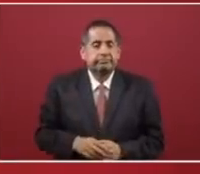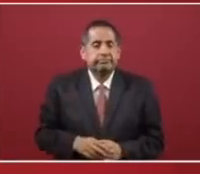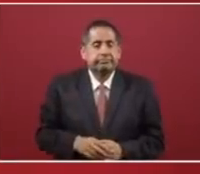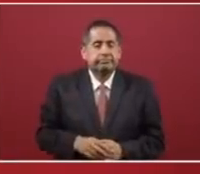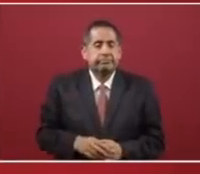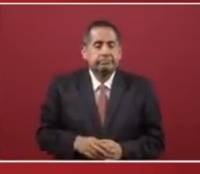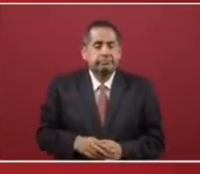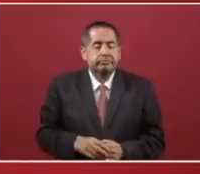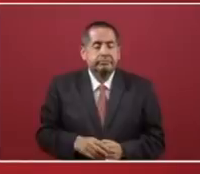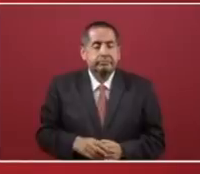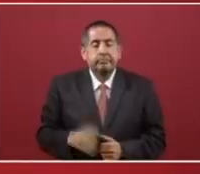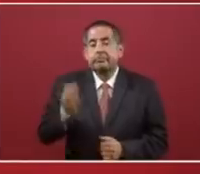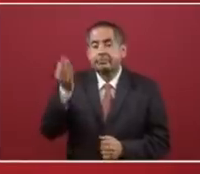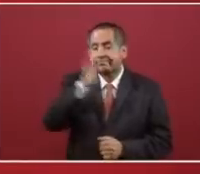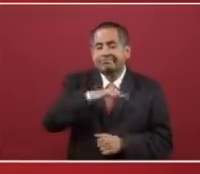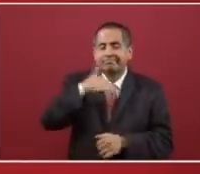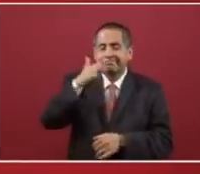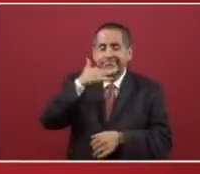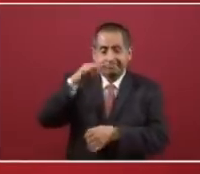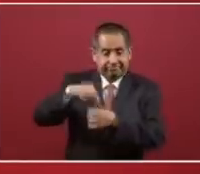fraude electoral